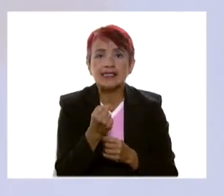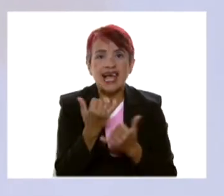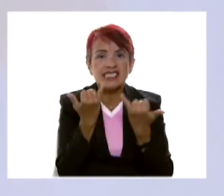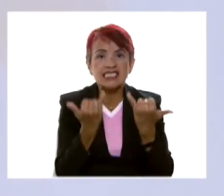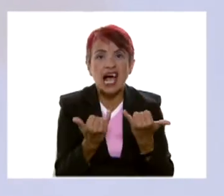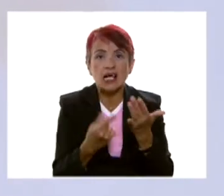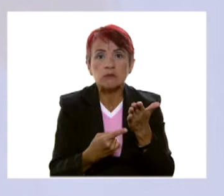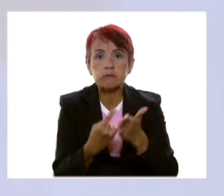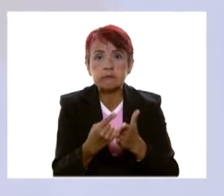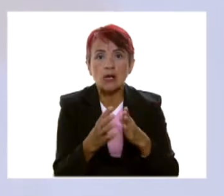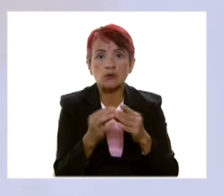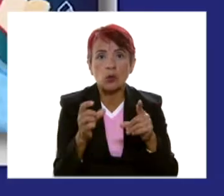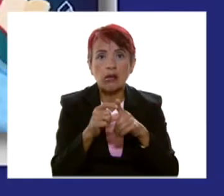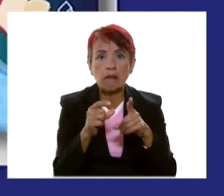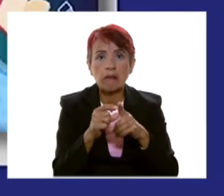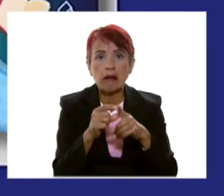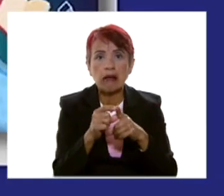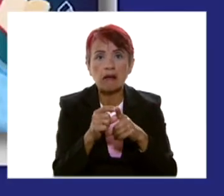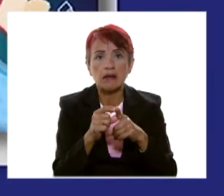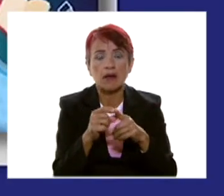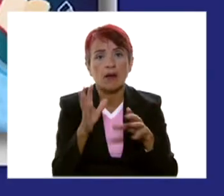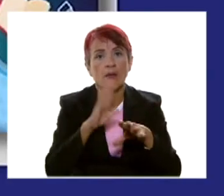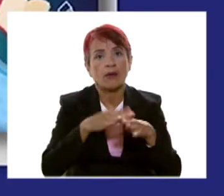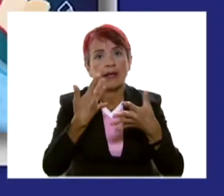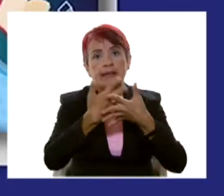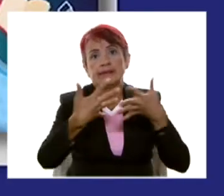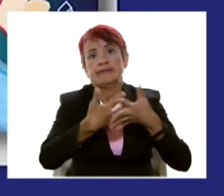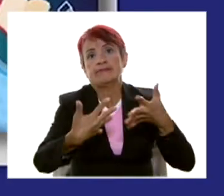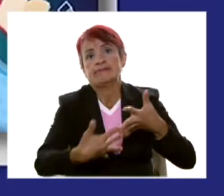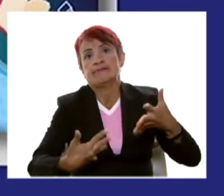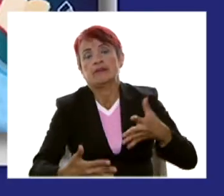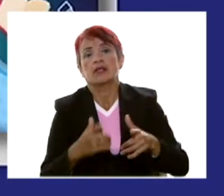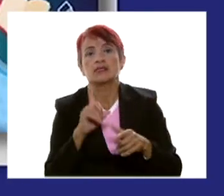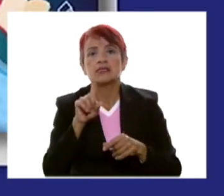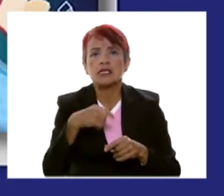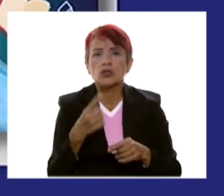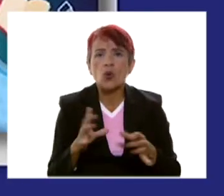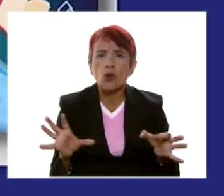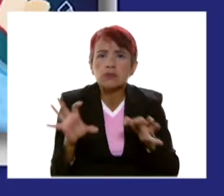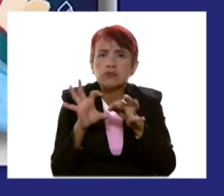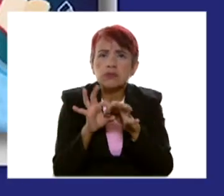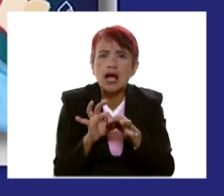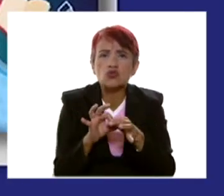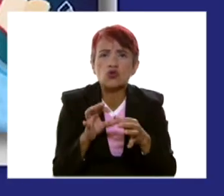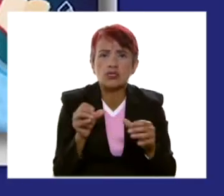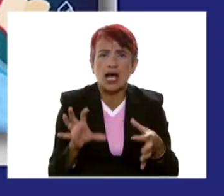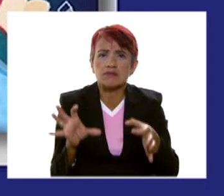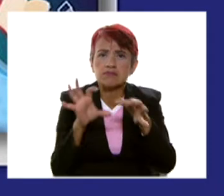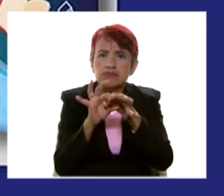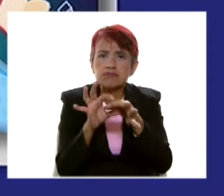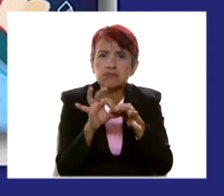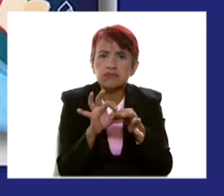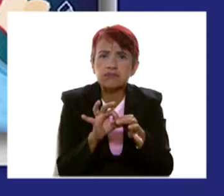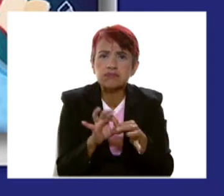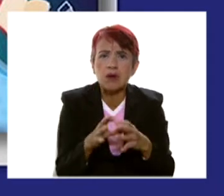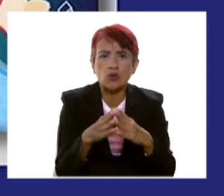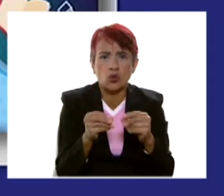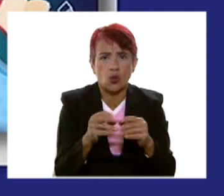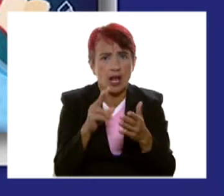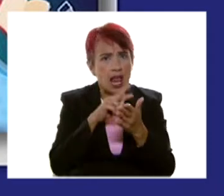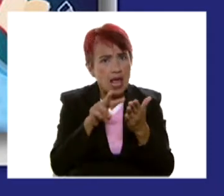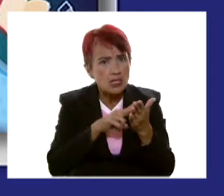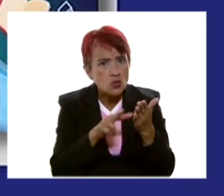vez una palabra porque sería muy extenso. La idea es que ustedes empiecen a asociar, a traducir y a través de